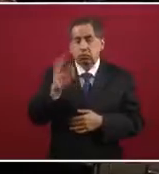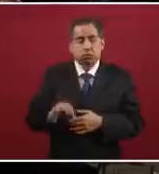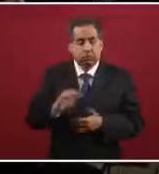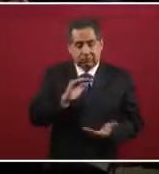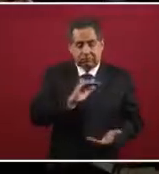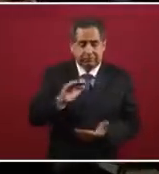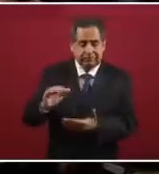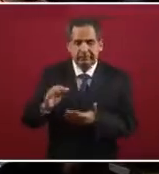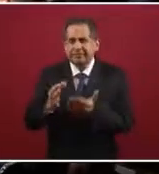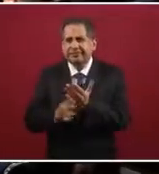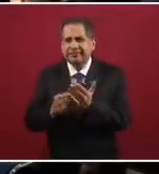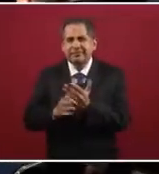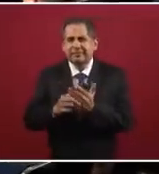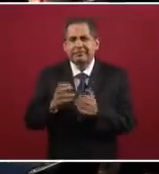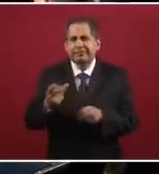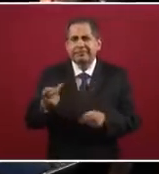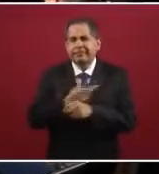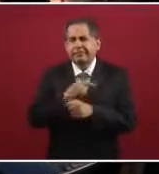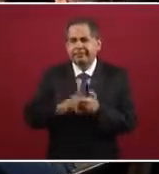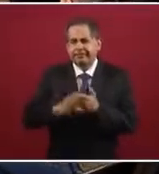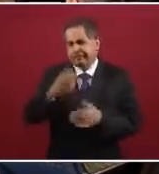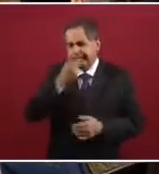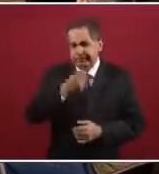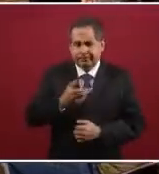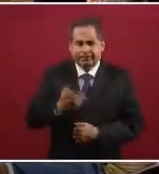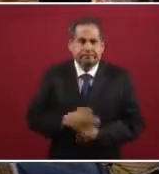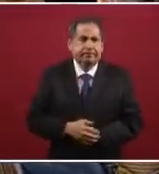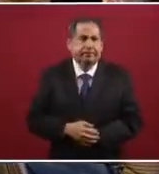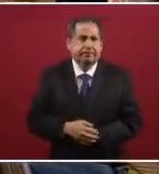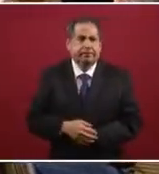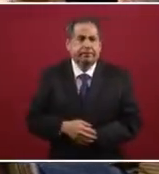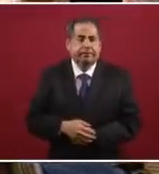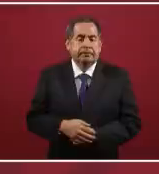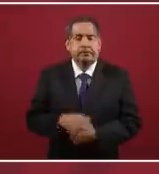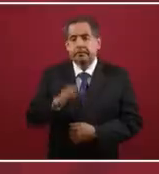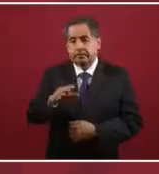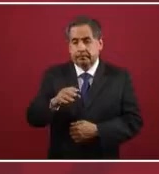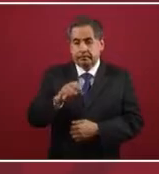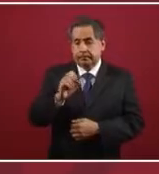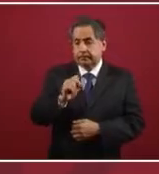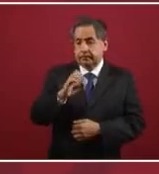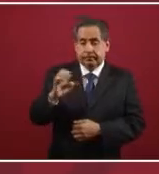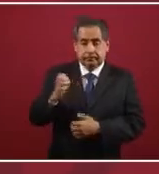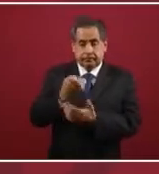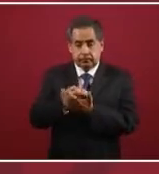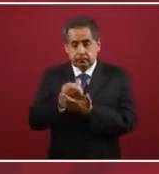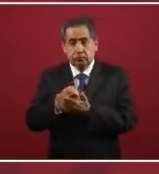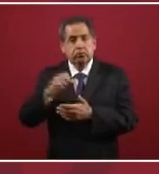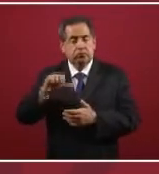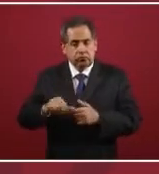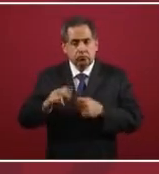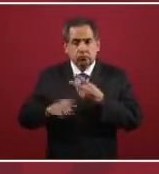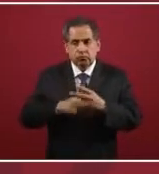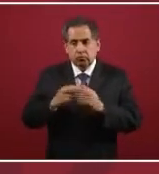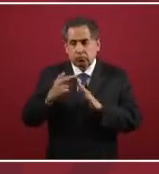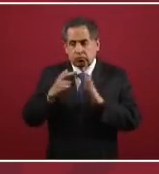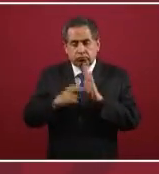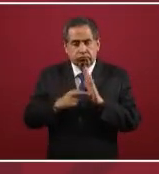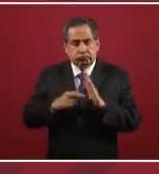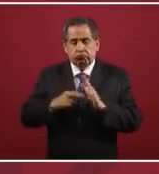acero inoxidable, ¿cuál es su postura al respecto, canciller? Gracias. Sí, bueno, la Secretaría de Economía el día de hoy va a establecer nuestra